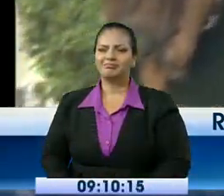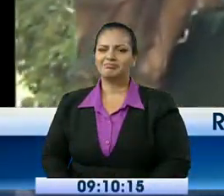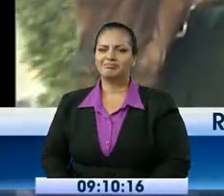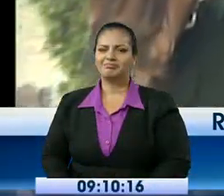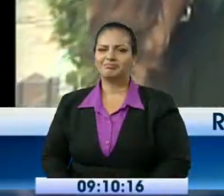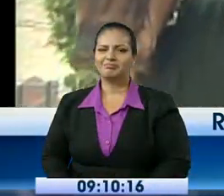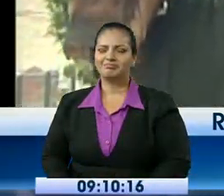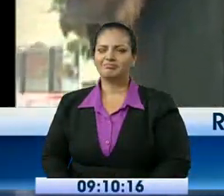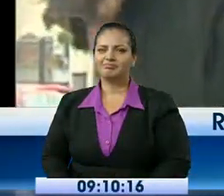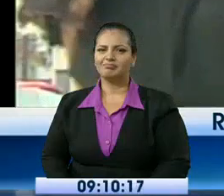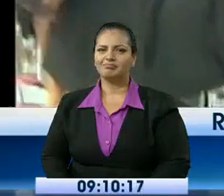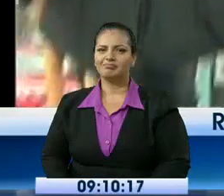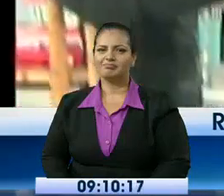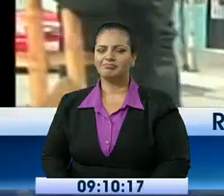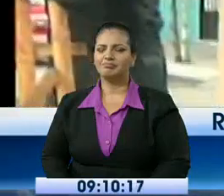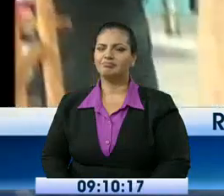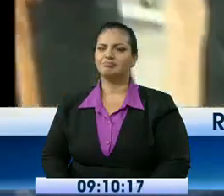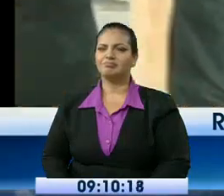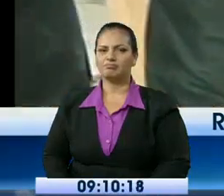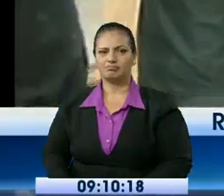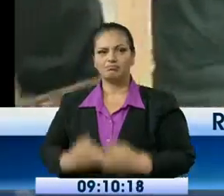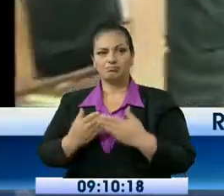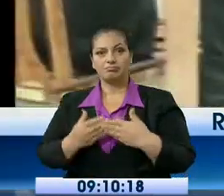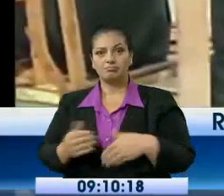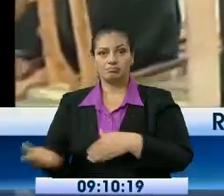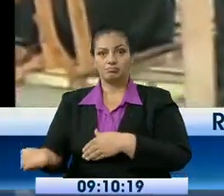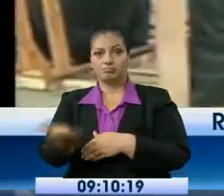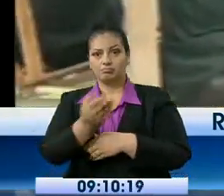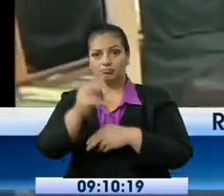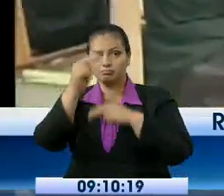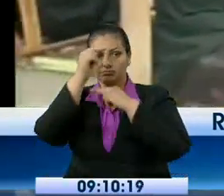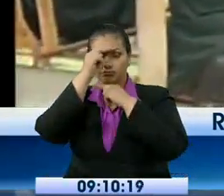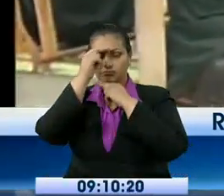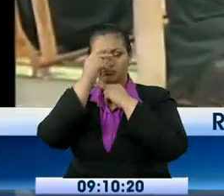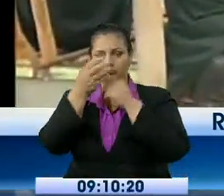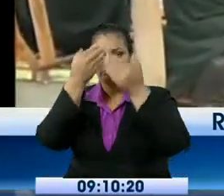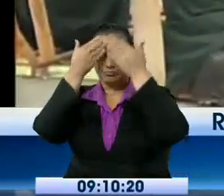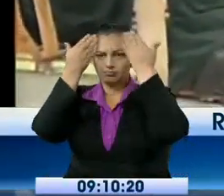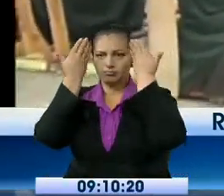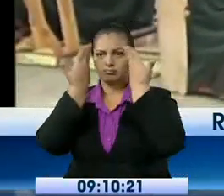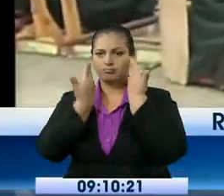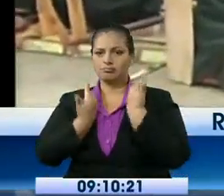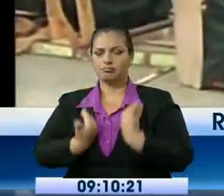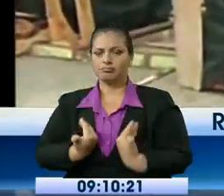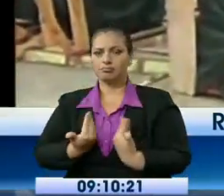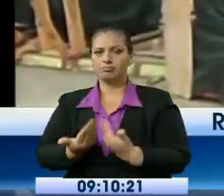nosotros vamos a retornar a estudios donde está ya Roselena.